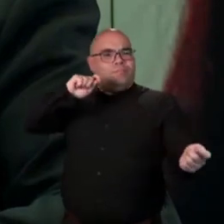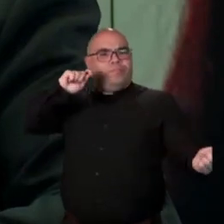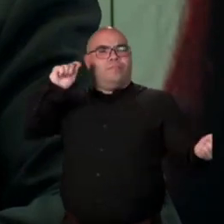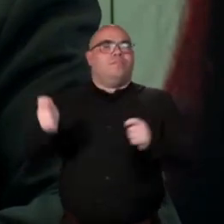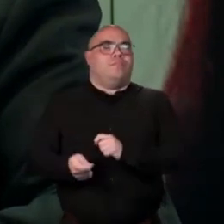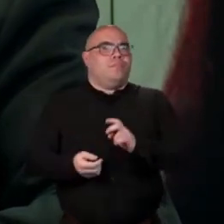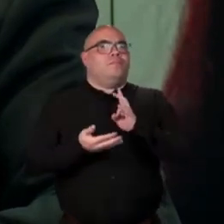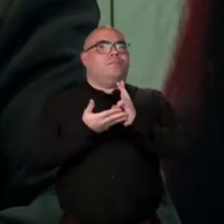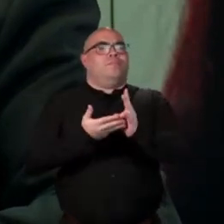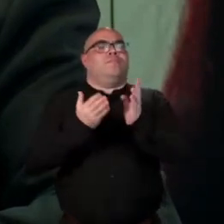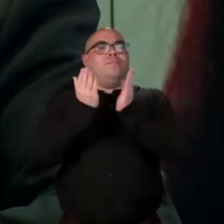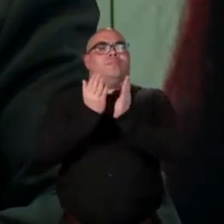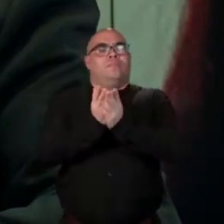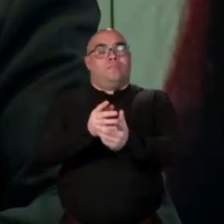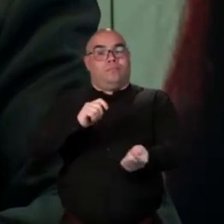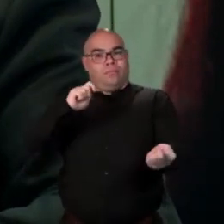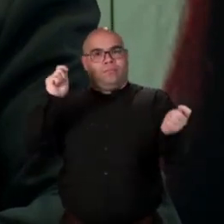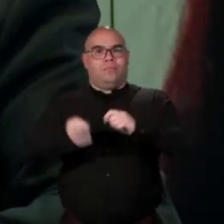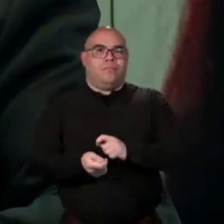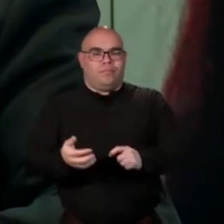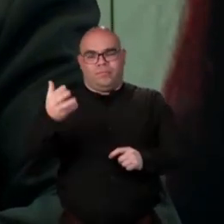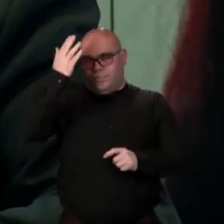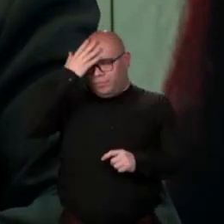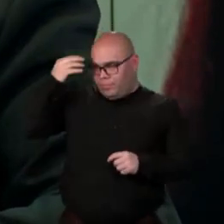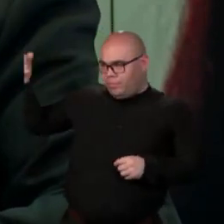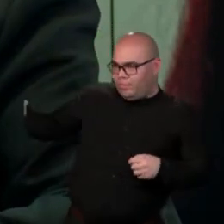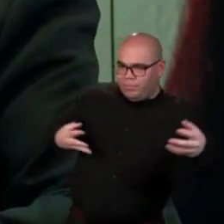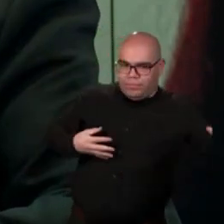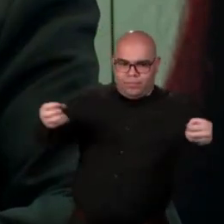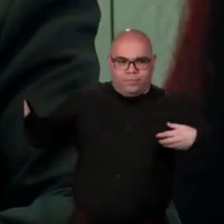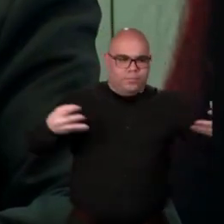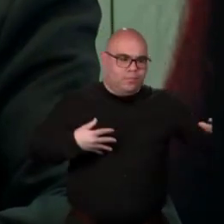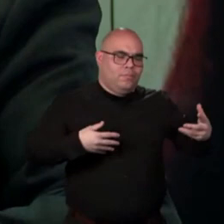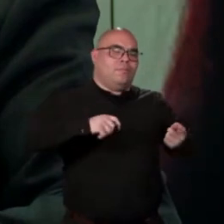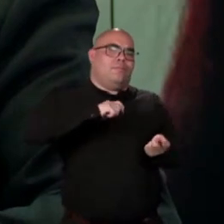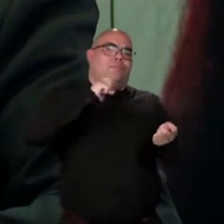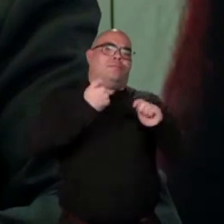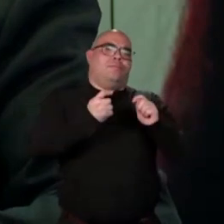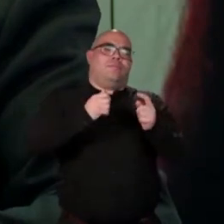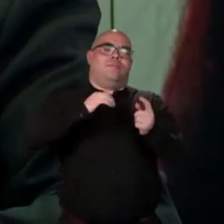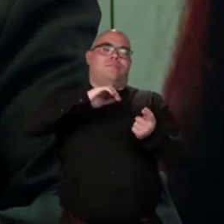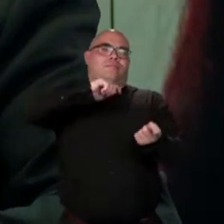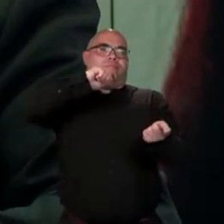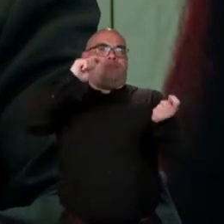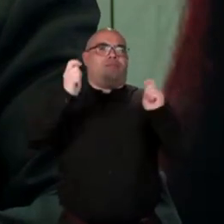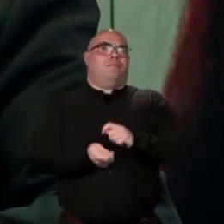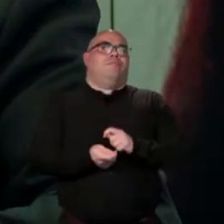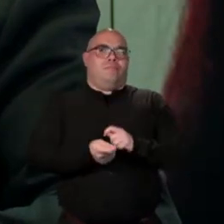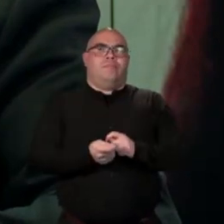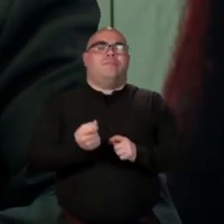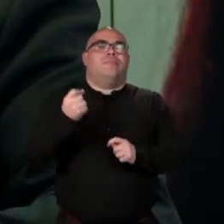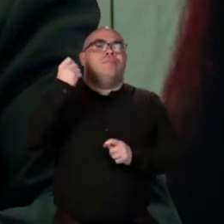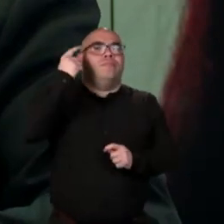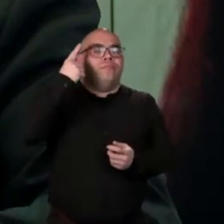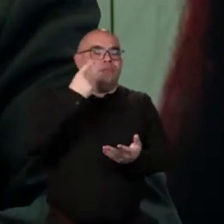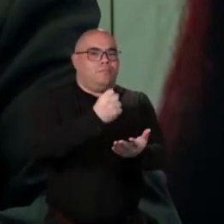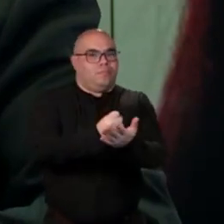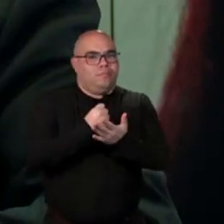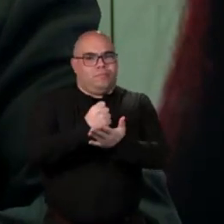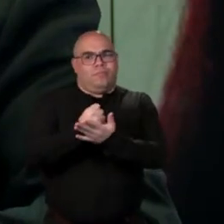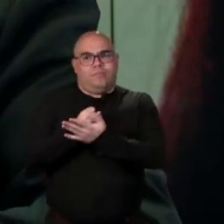educativos, dejándonos interpelar también por la transformación digital, nos ayuda a enriquecer los ejercicios de